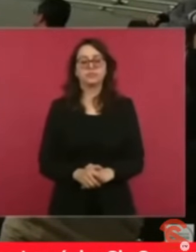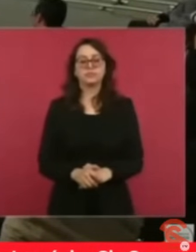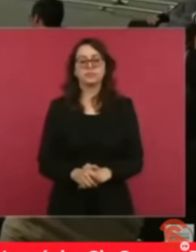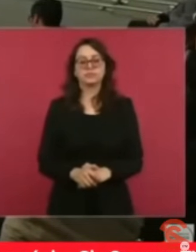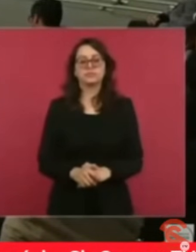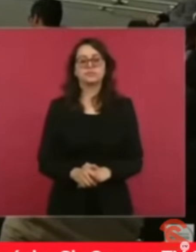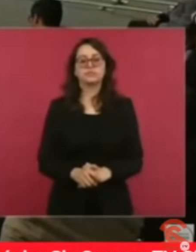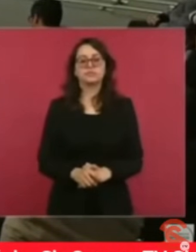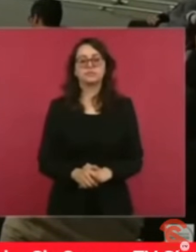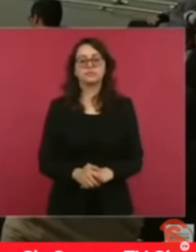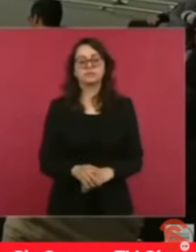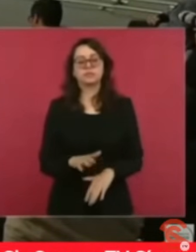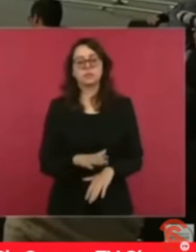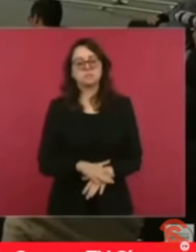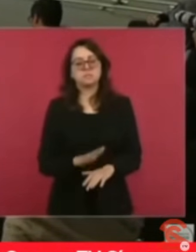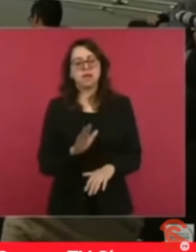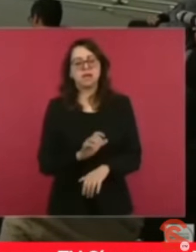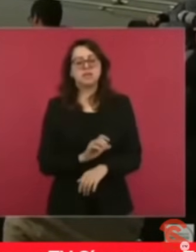es más